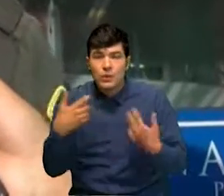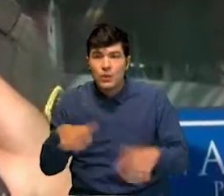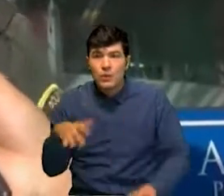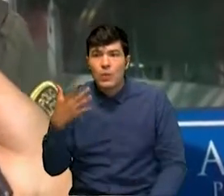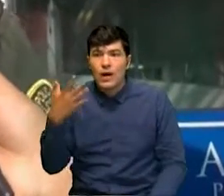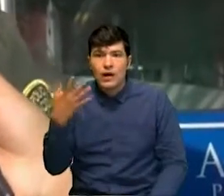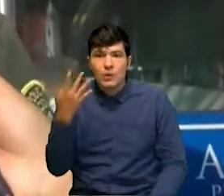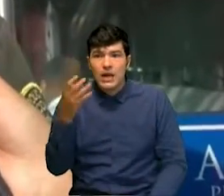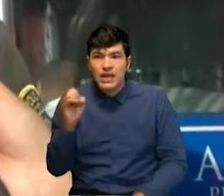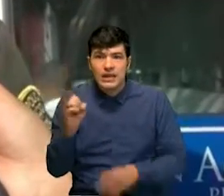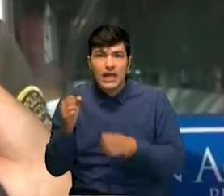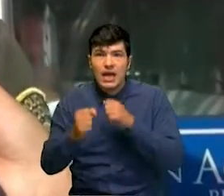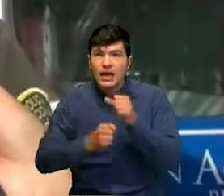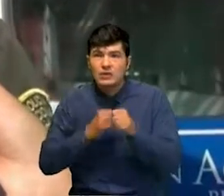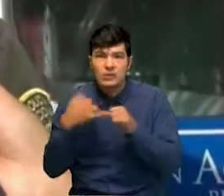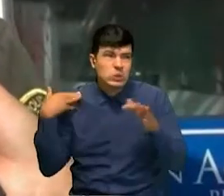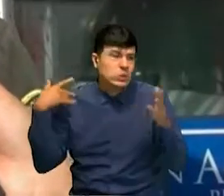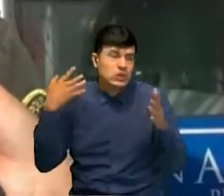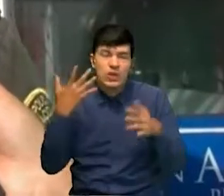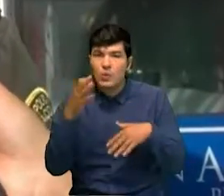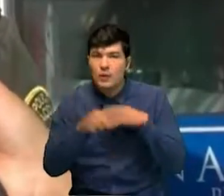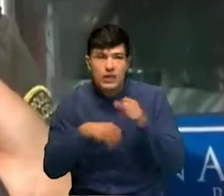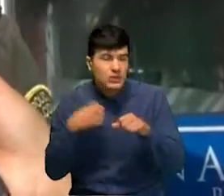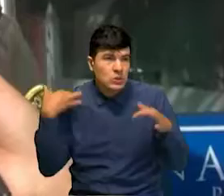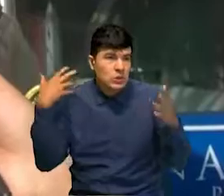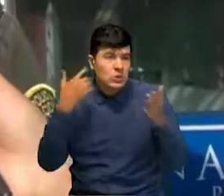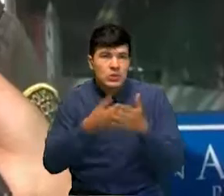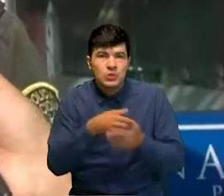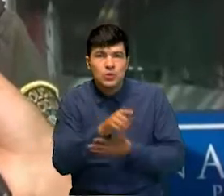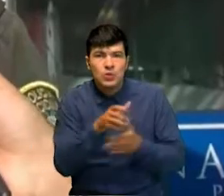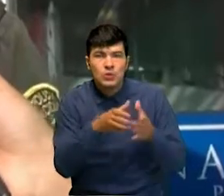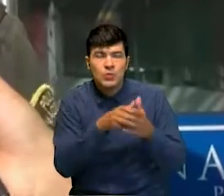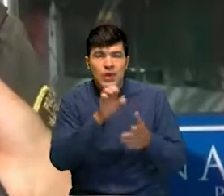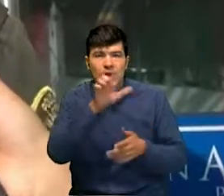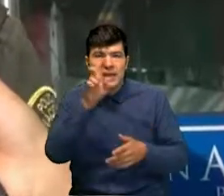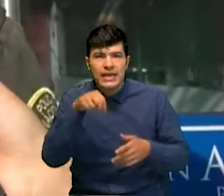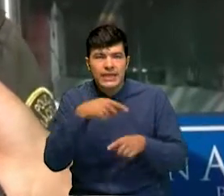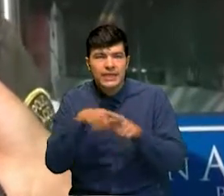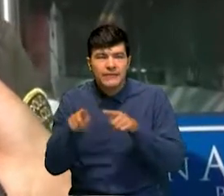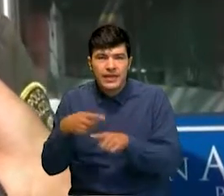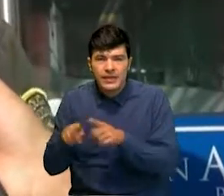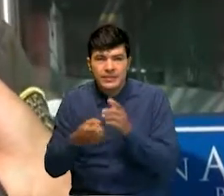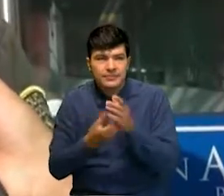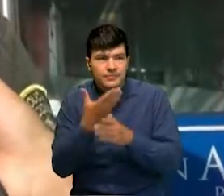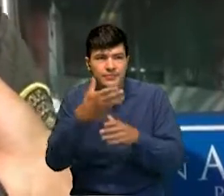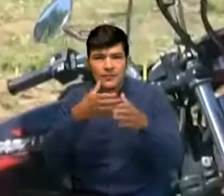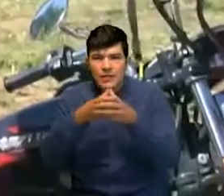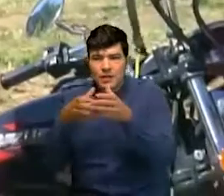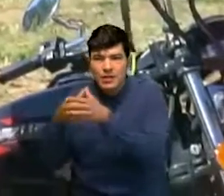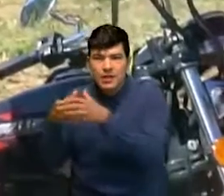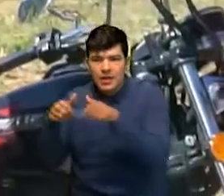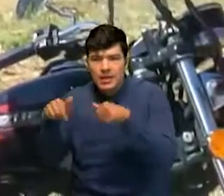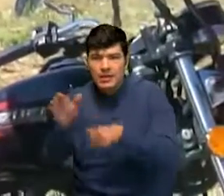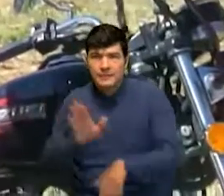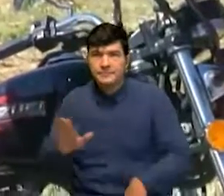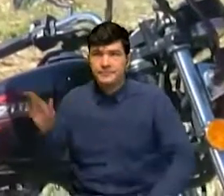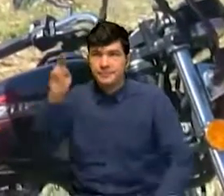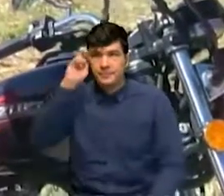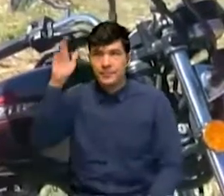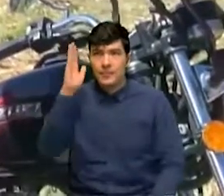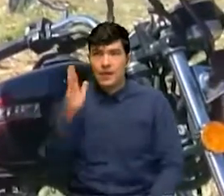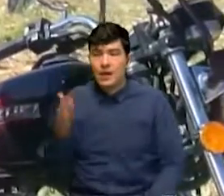subversivos en este caso estamos hablando de la ln con sus diferentes frentes y comisiones que tienen en norte de santander las